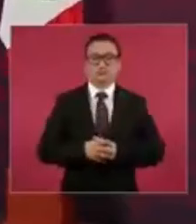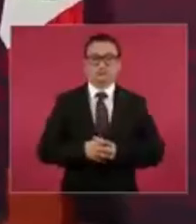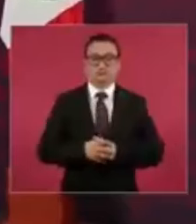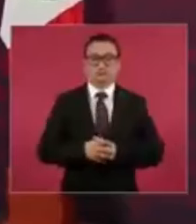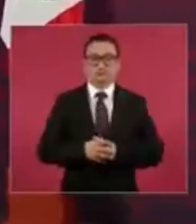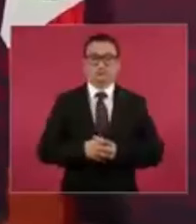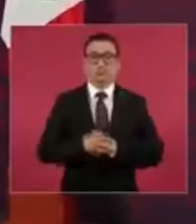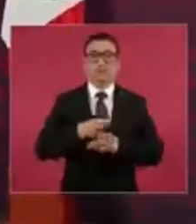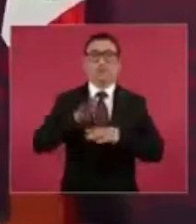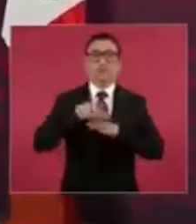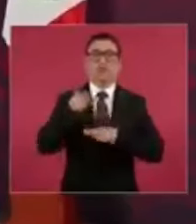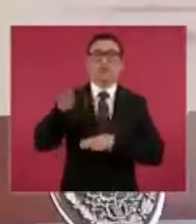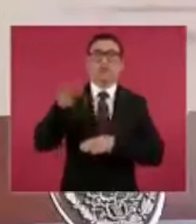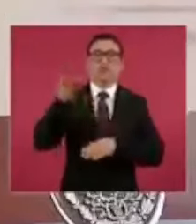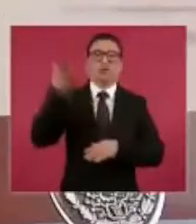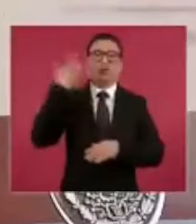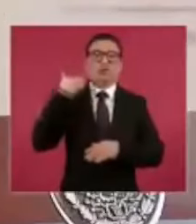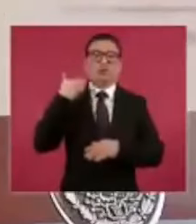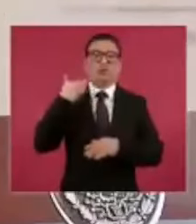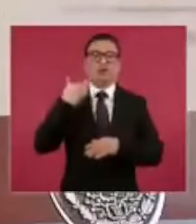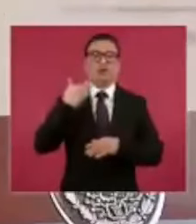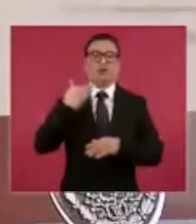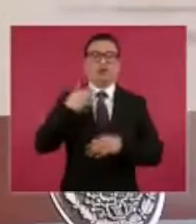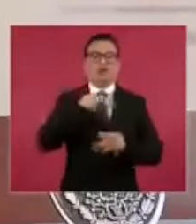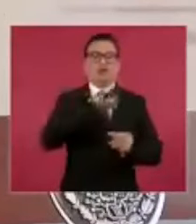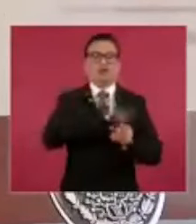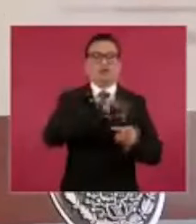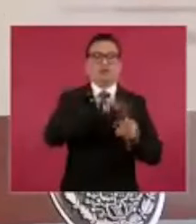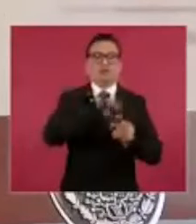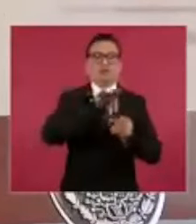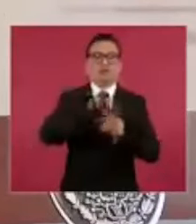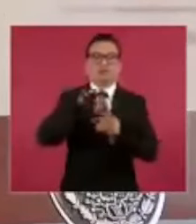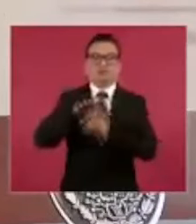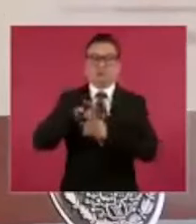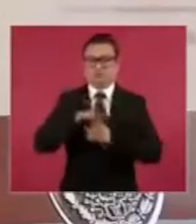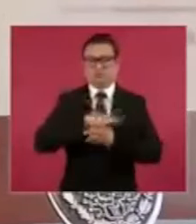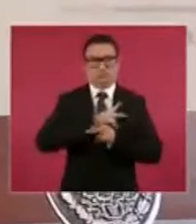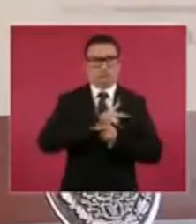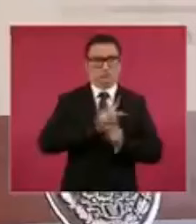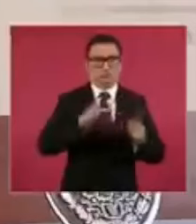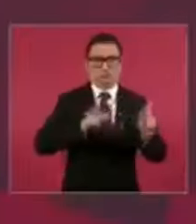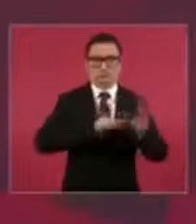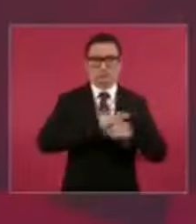a alguien que fue electo democráticamente.